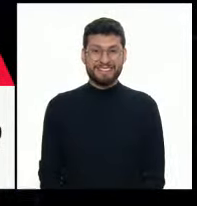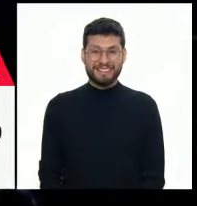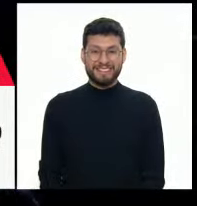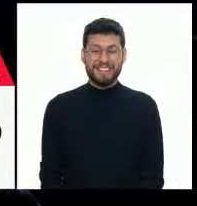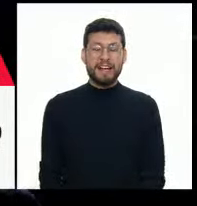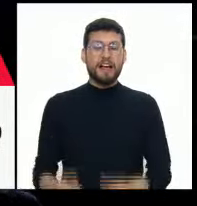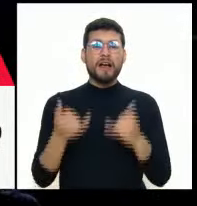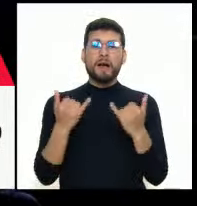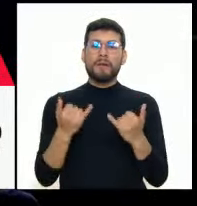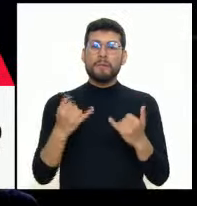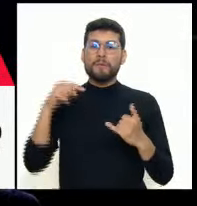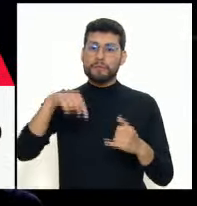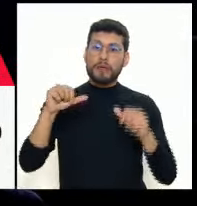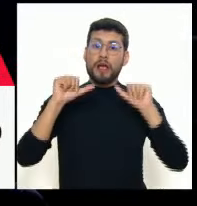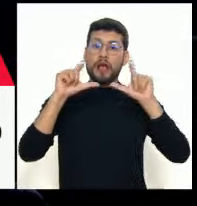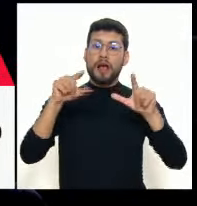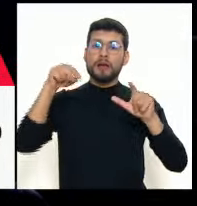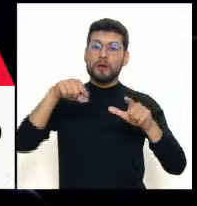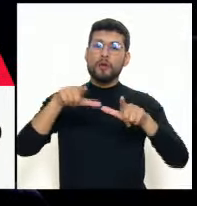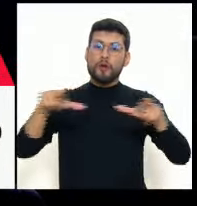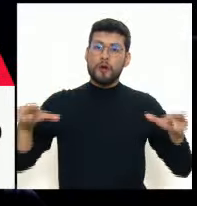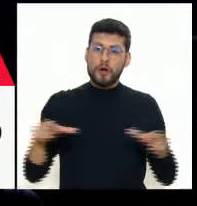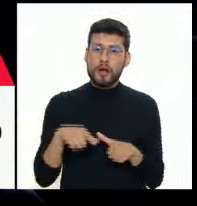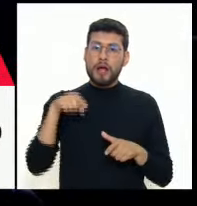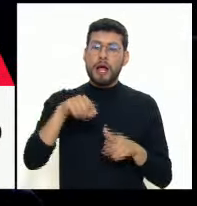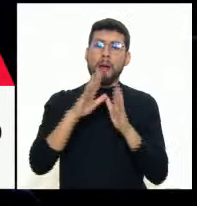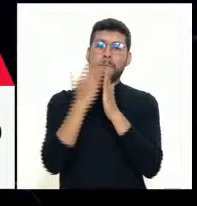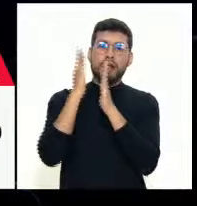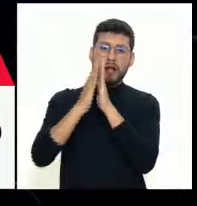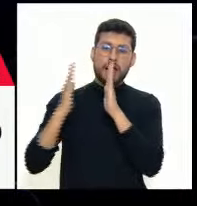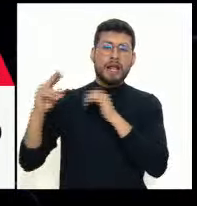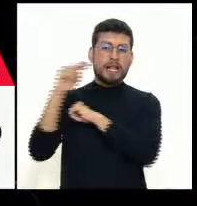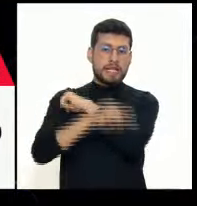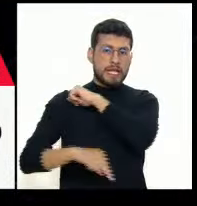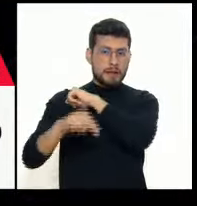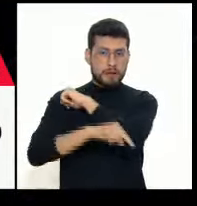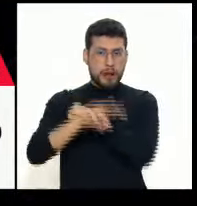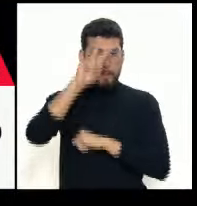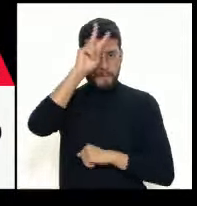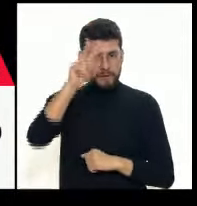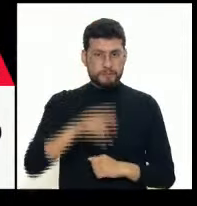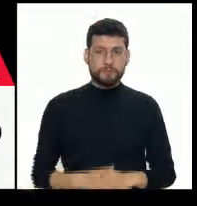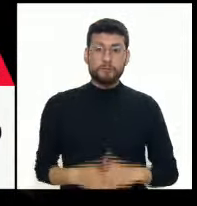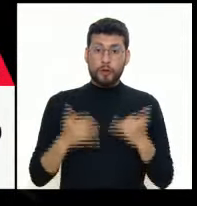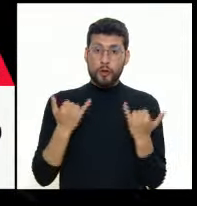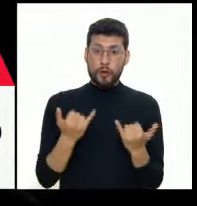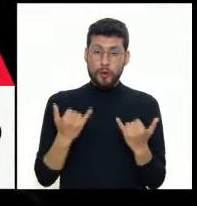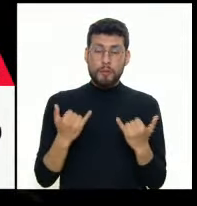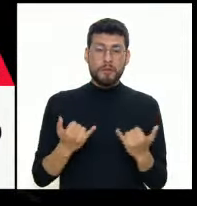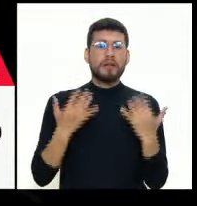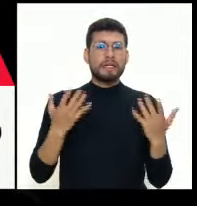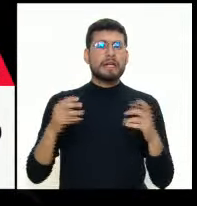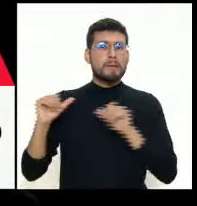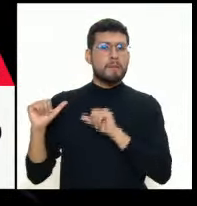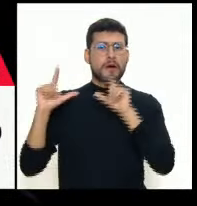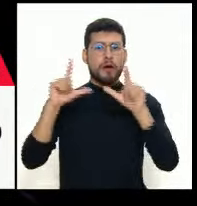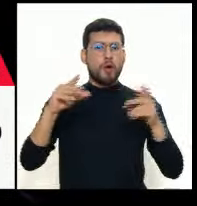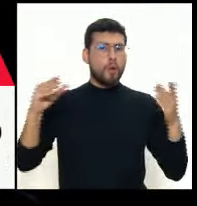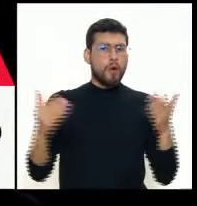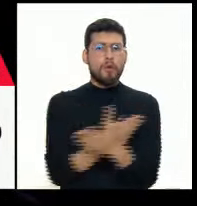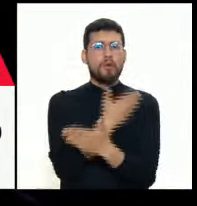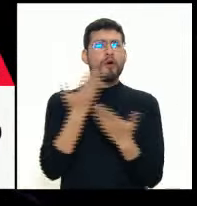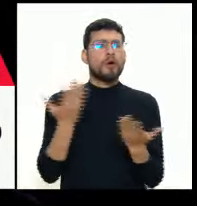Transmisión en vivo desde el auditorio de la Biblioteca Nacional del Perú. Hoy se lanza la